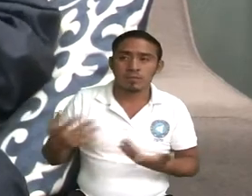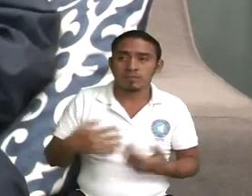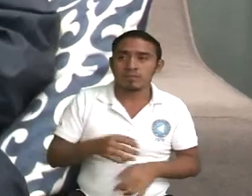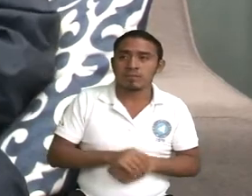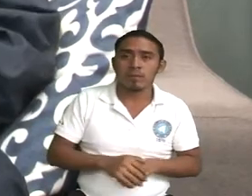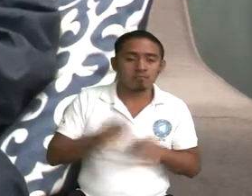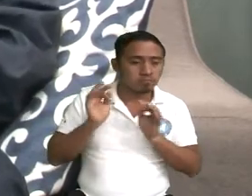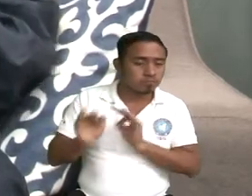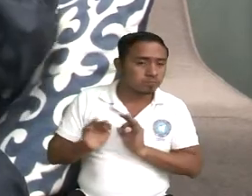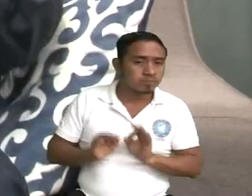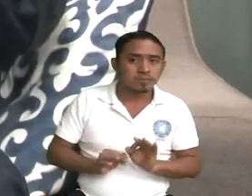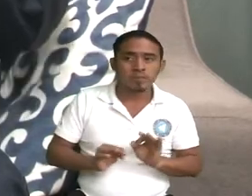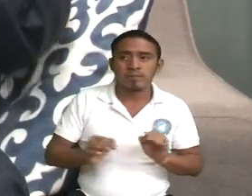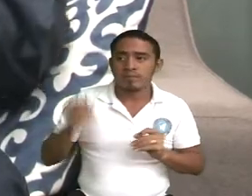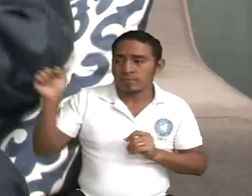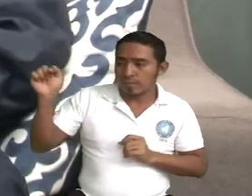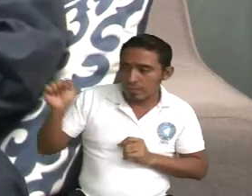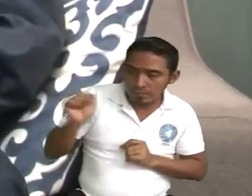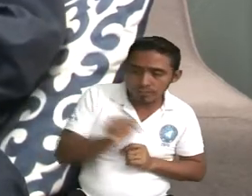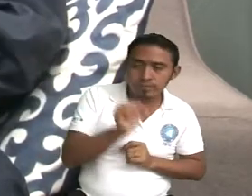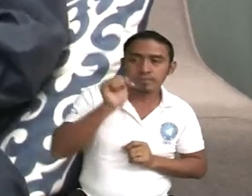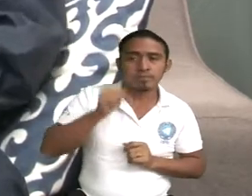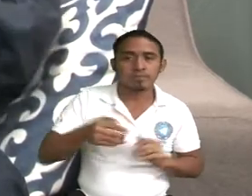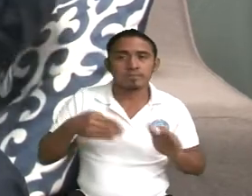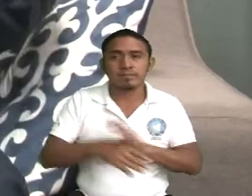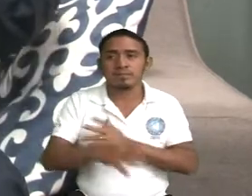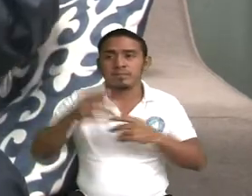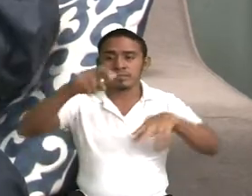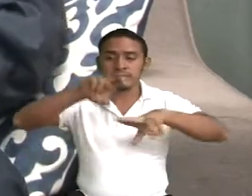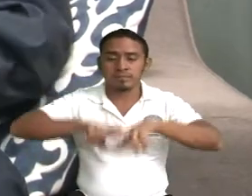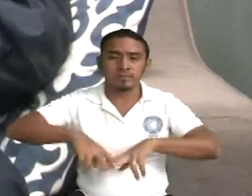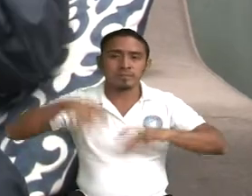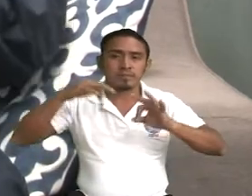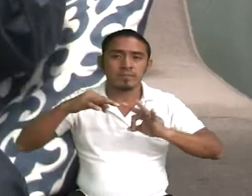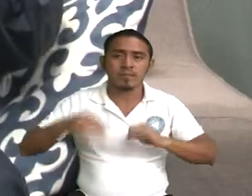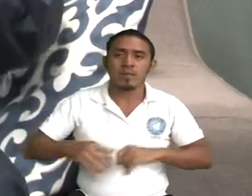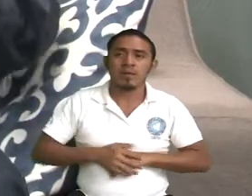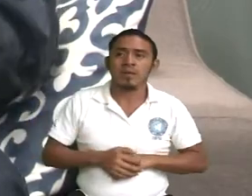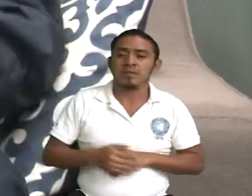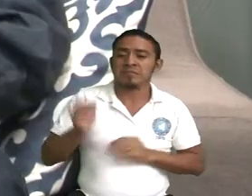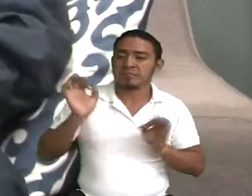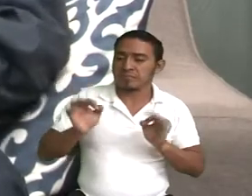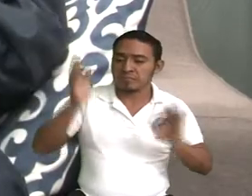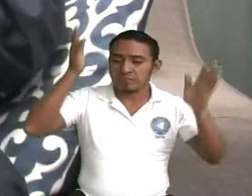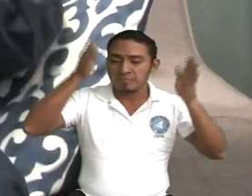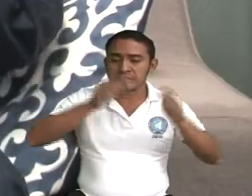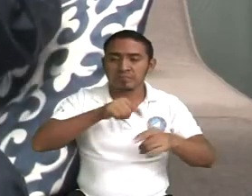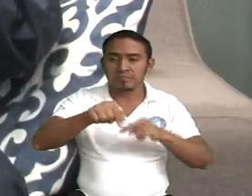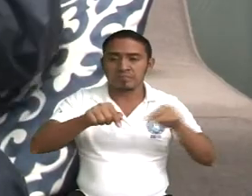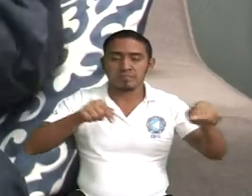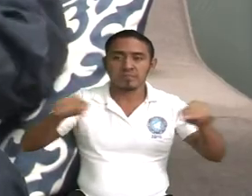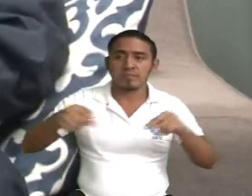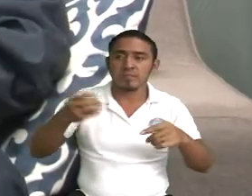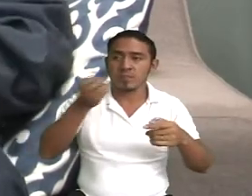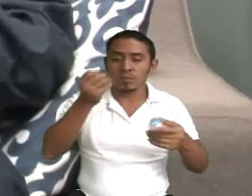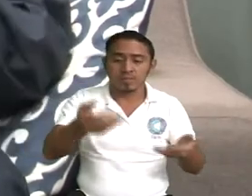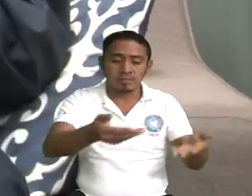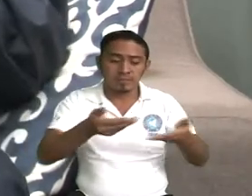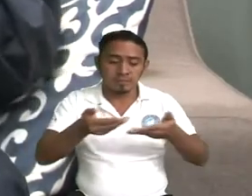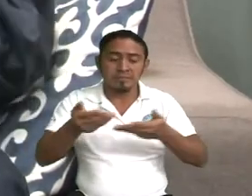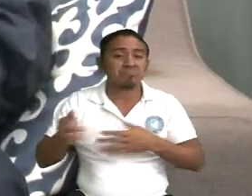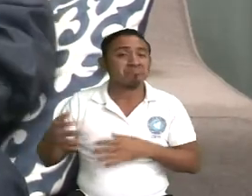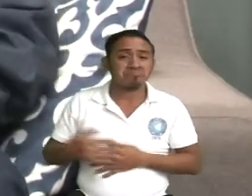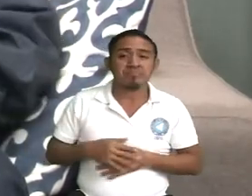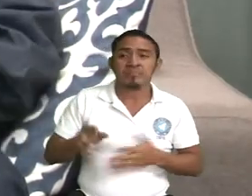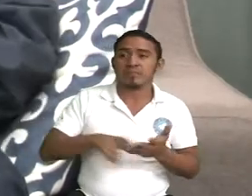estuvieron atendiendo. Ellas desde que llegaron, fueron, se sentaron, se estuvieron atendiendo y desde ahí se le llevaron, se les